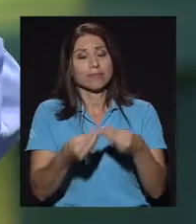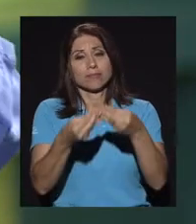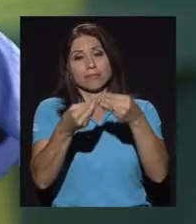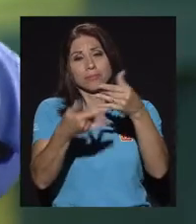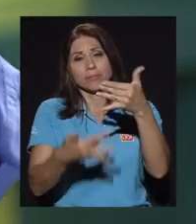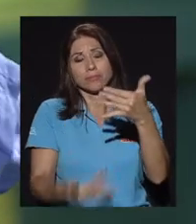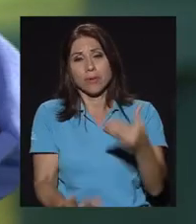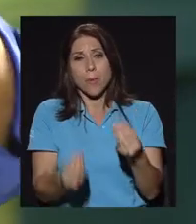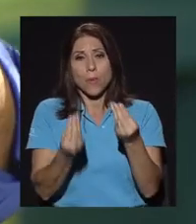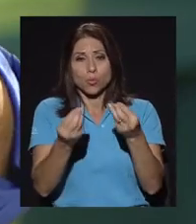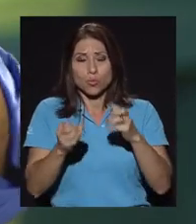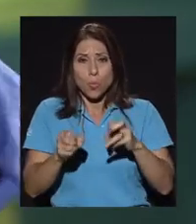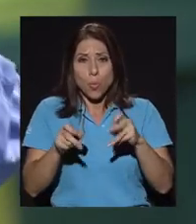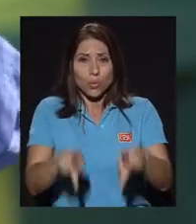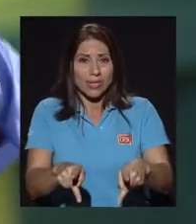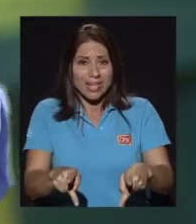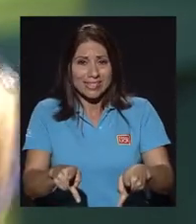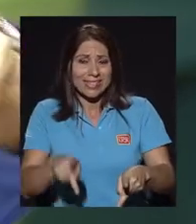hacer